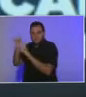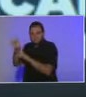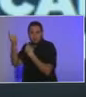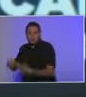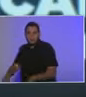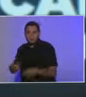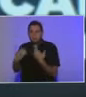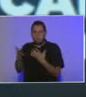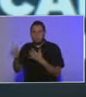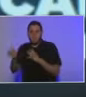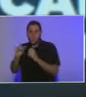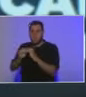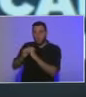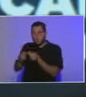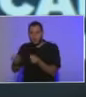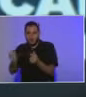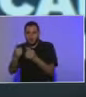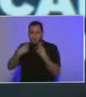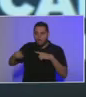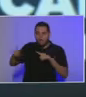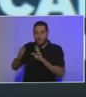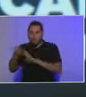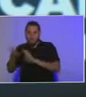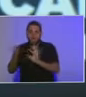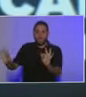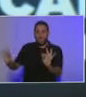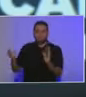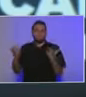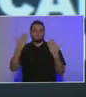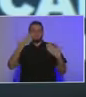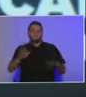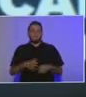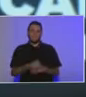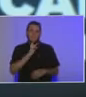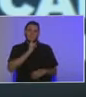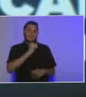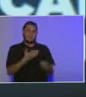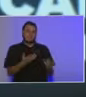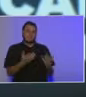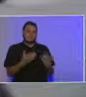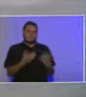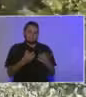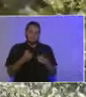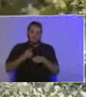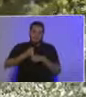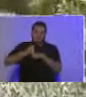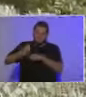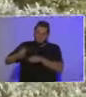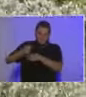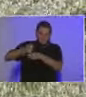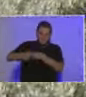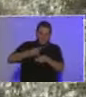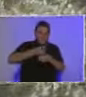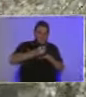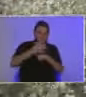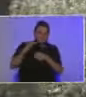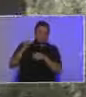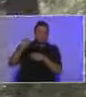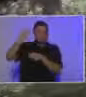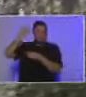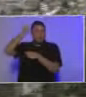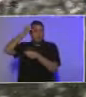han abandonado esa área y eso le está afectando dramáticamente las oportunidades de triunfo de la gobernadora. Y